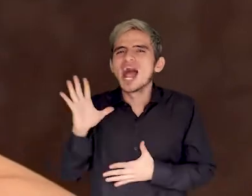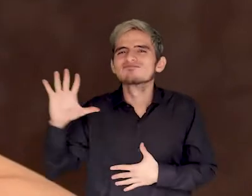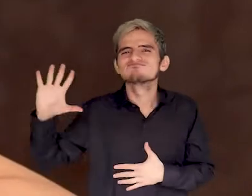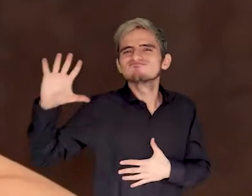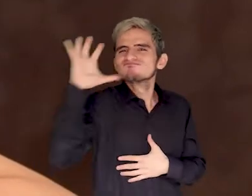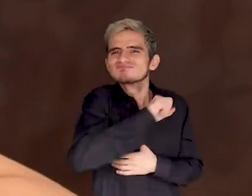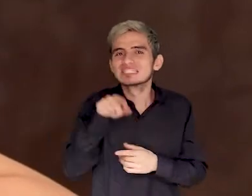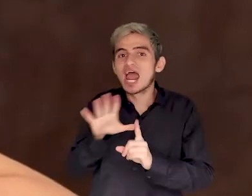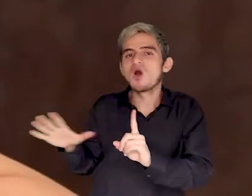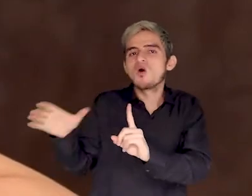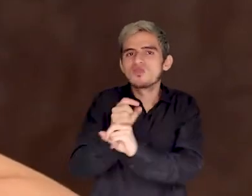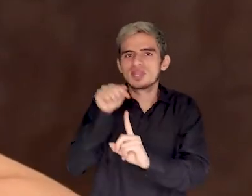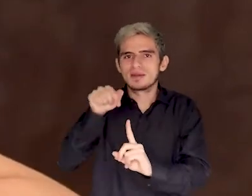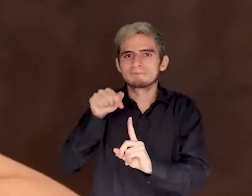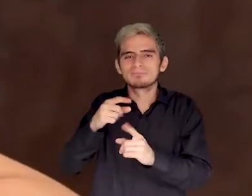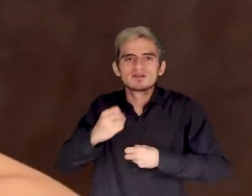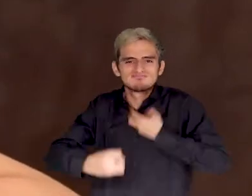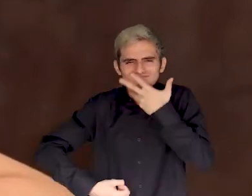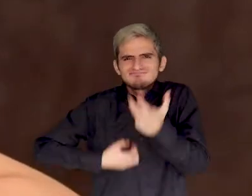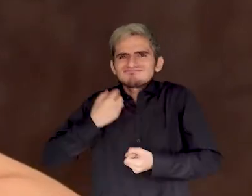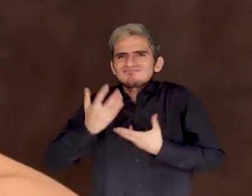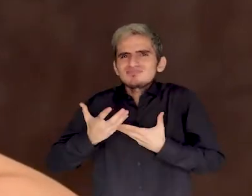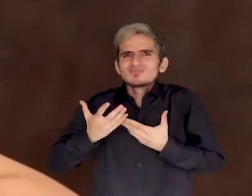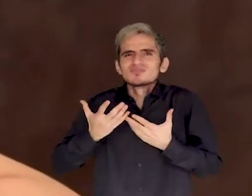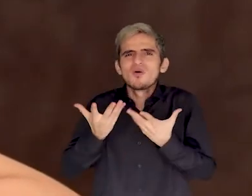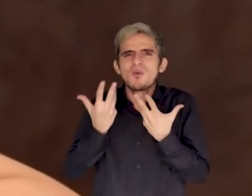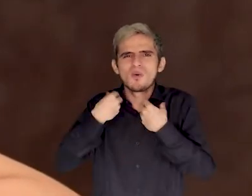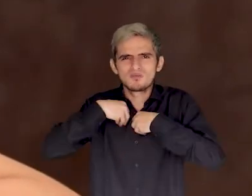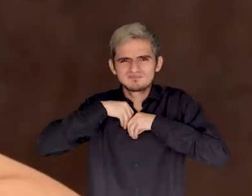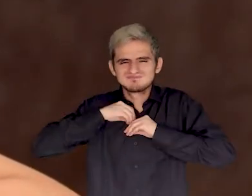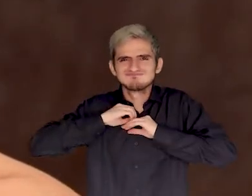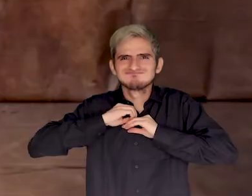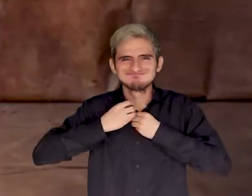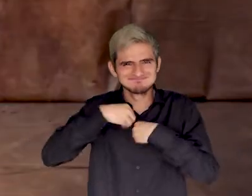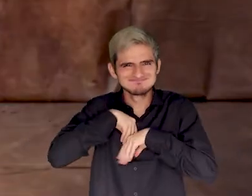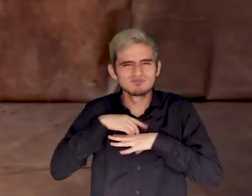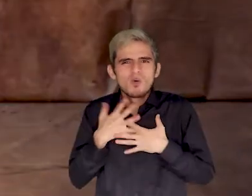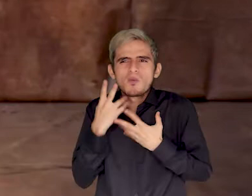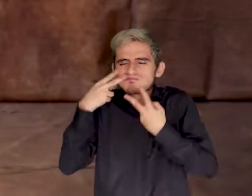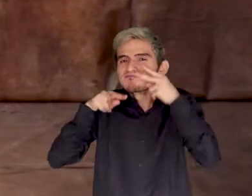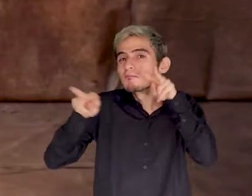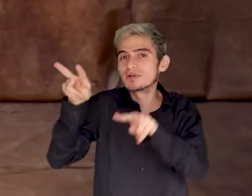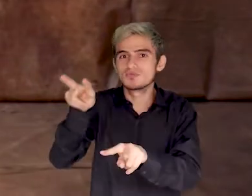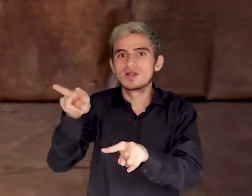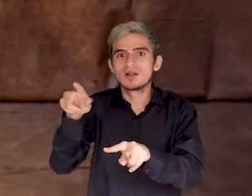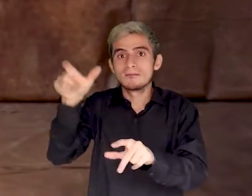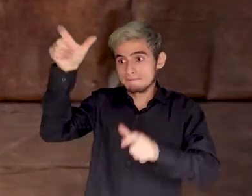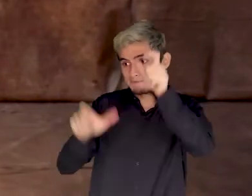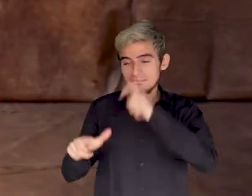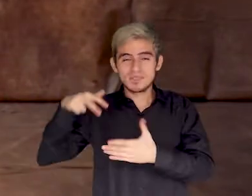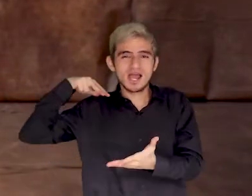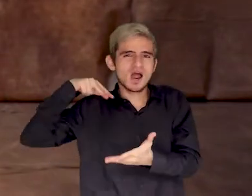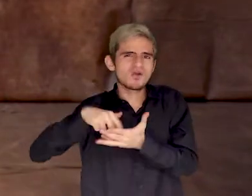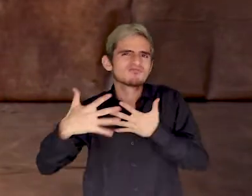secreto es saber tener muy claro qué quieres